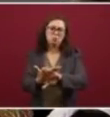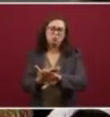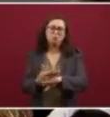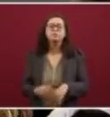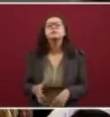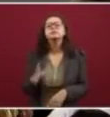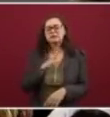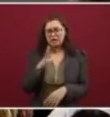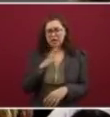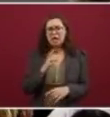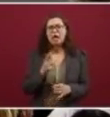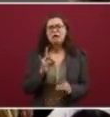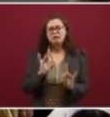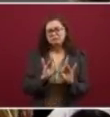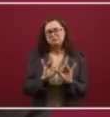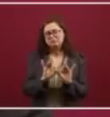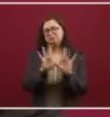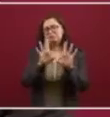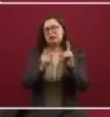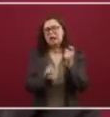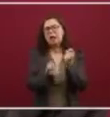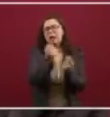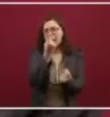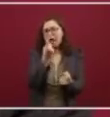excepciones en la misma